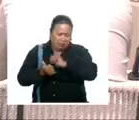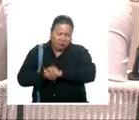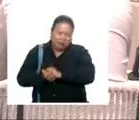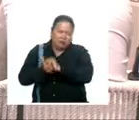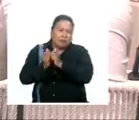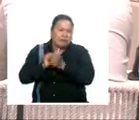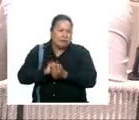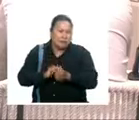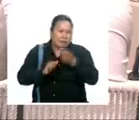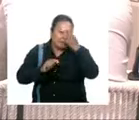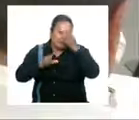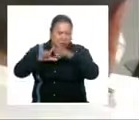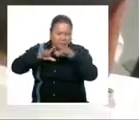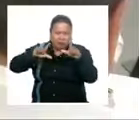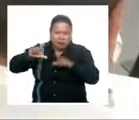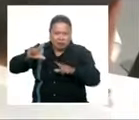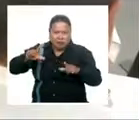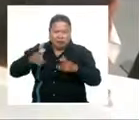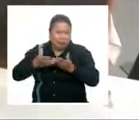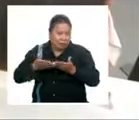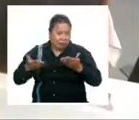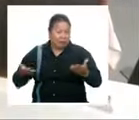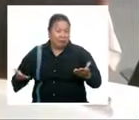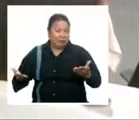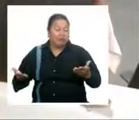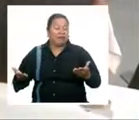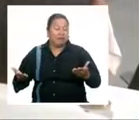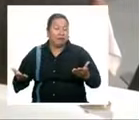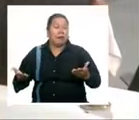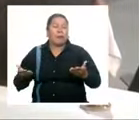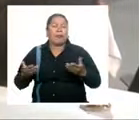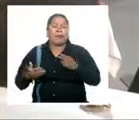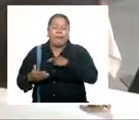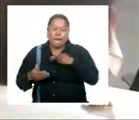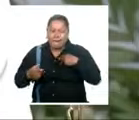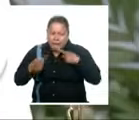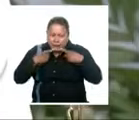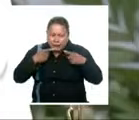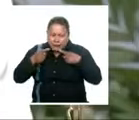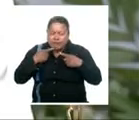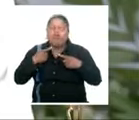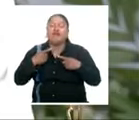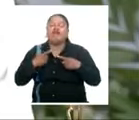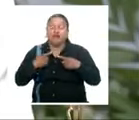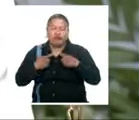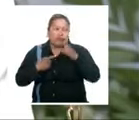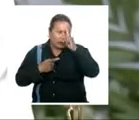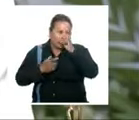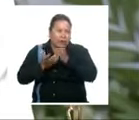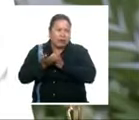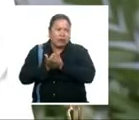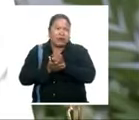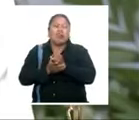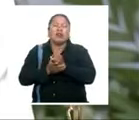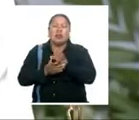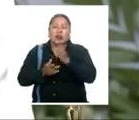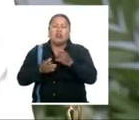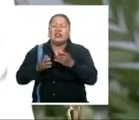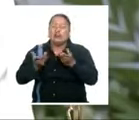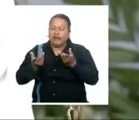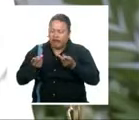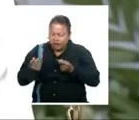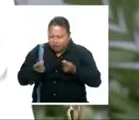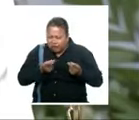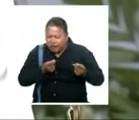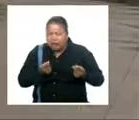transformaciones nacionales y ahora hemos decidido asumir un rol más activo en